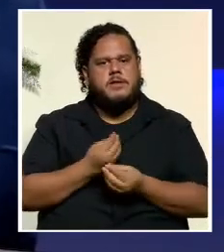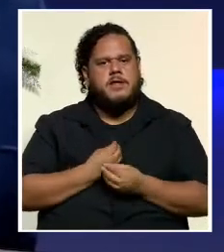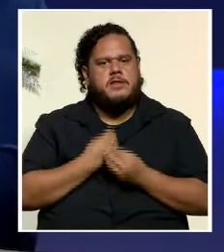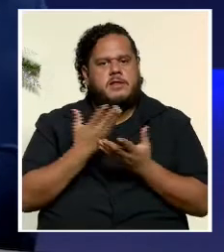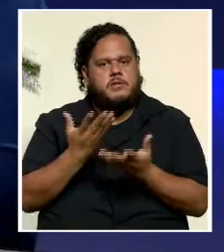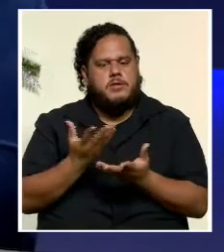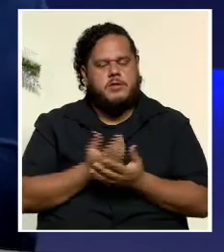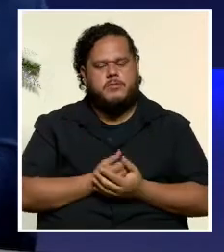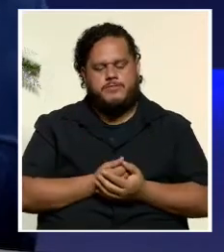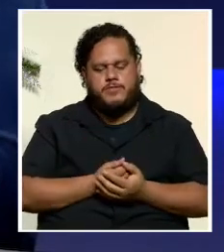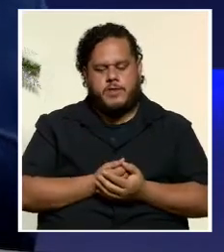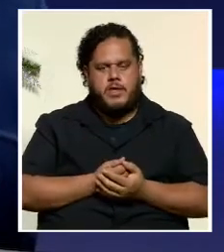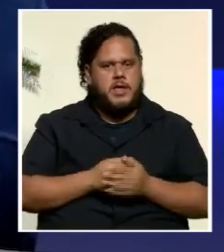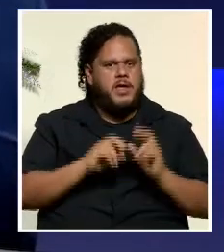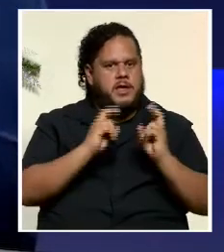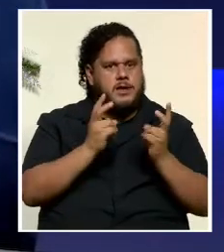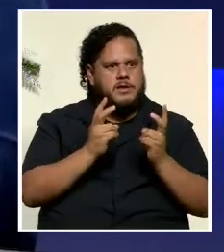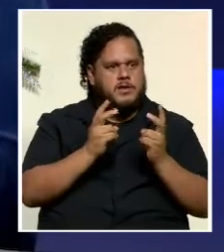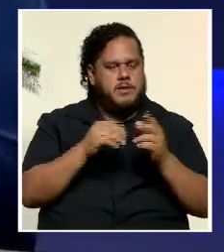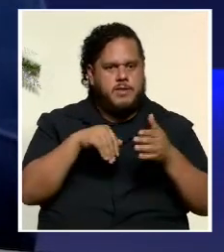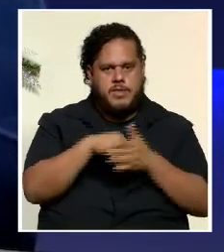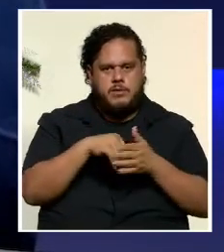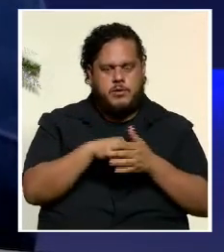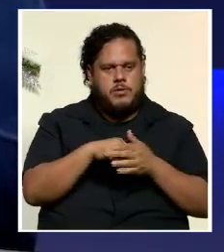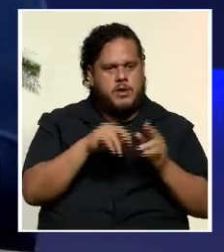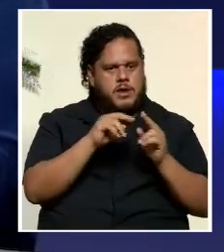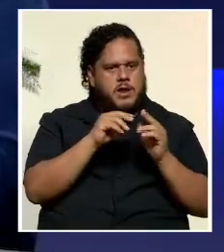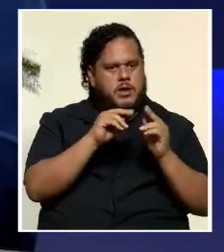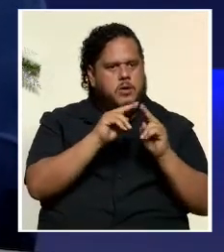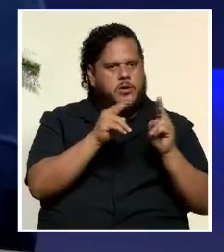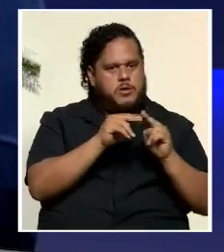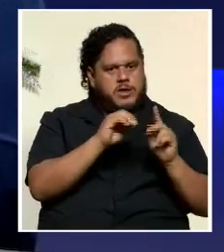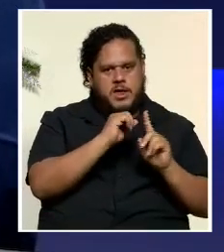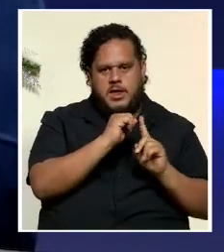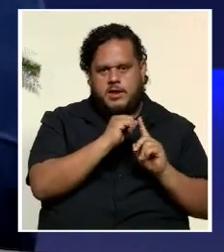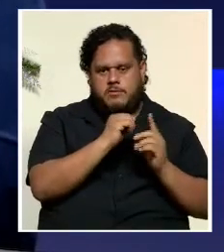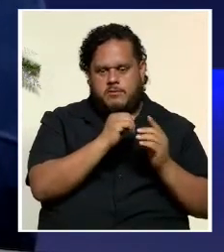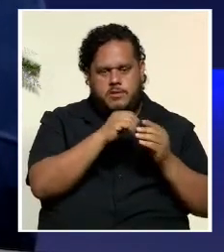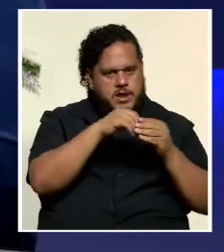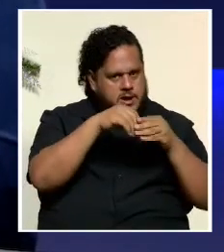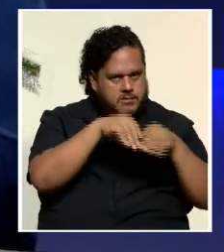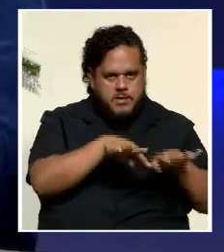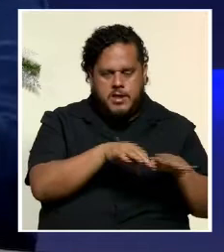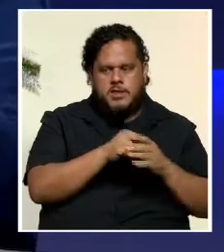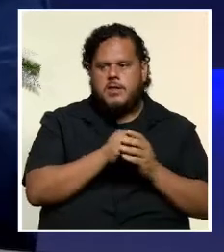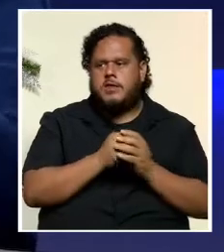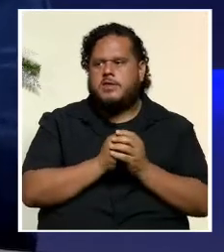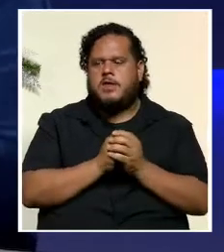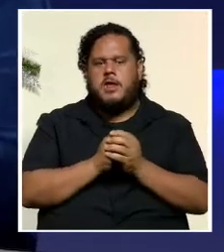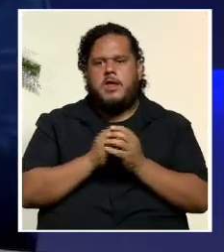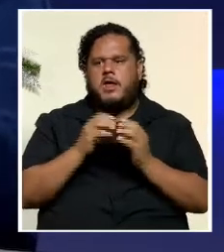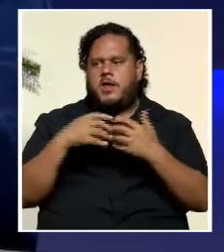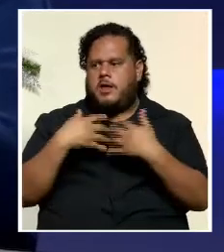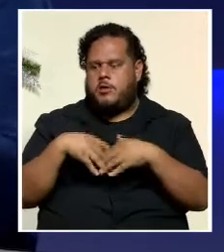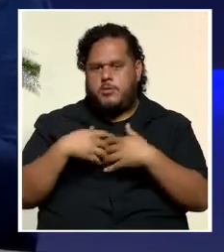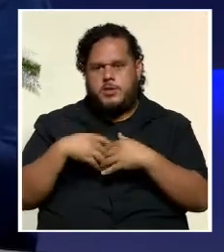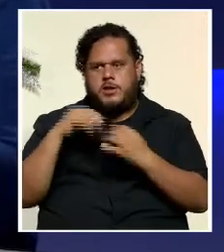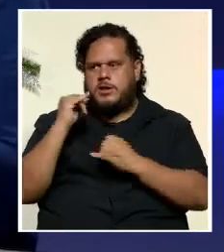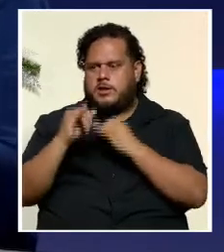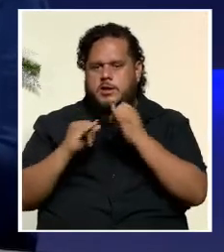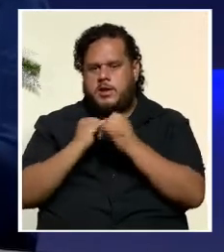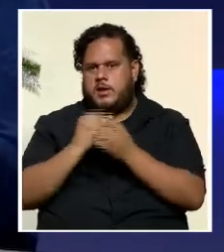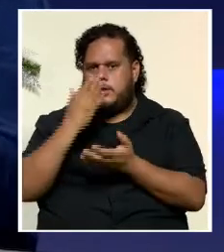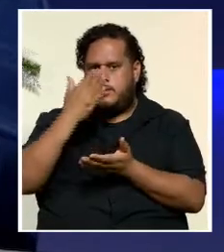expresión, el tema del bloqueo de redes, algoritmos, compañías internacionales modulando, interviniendo